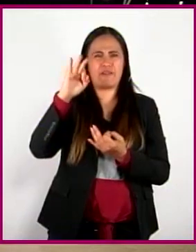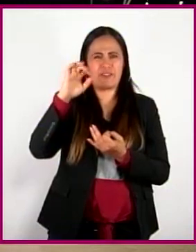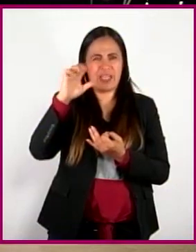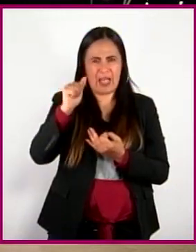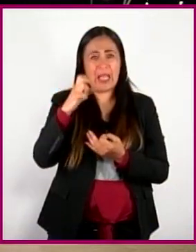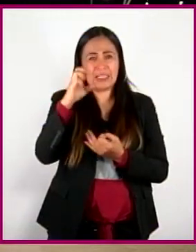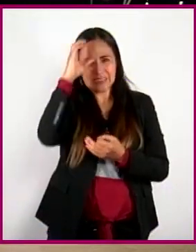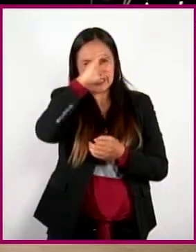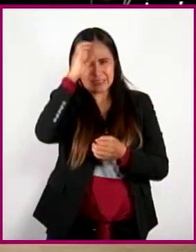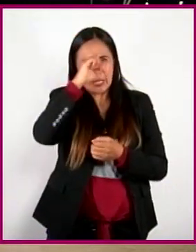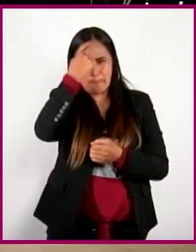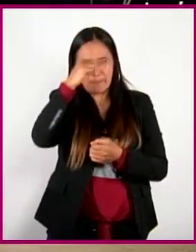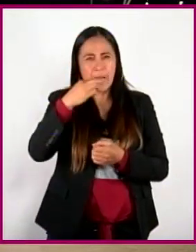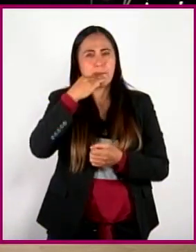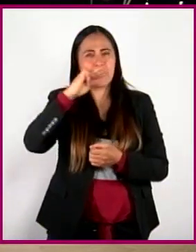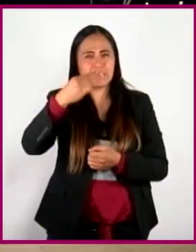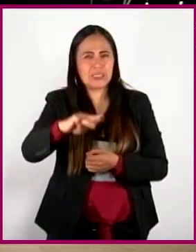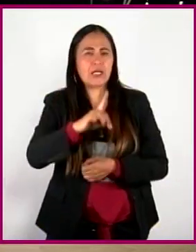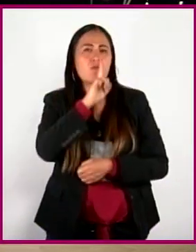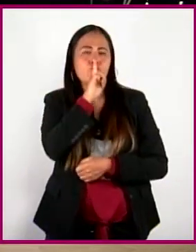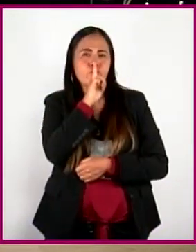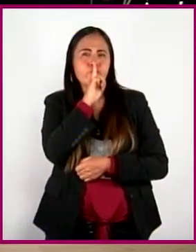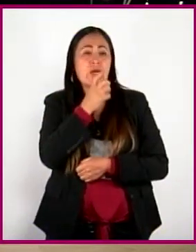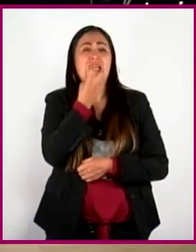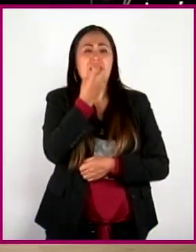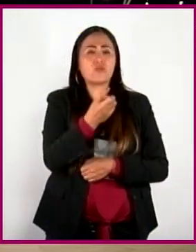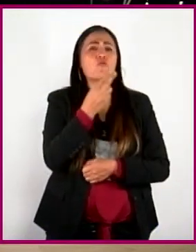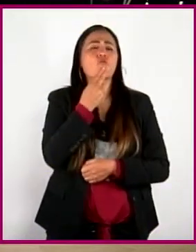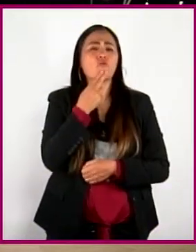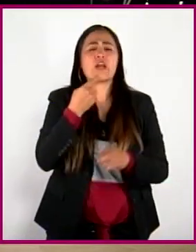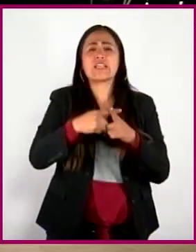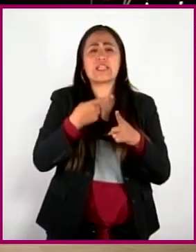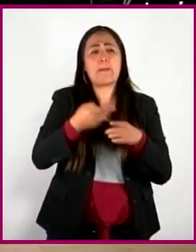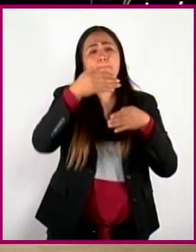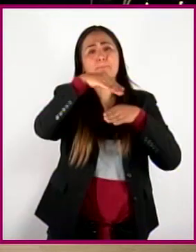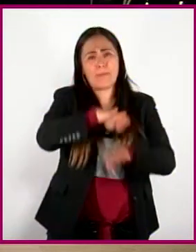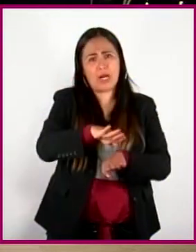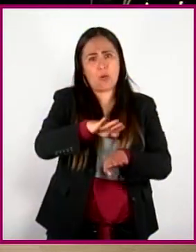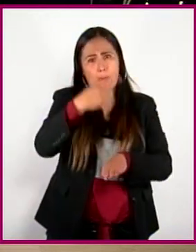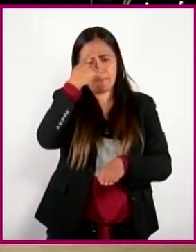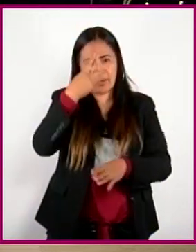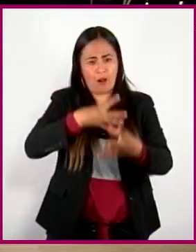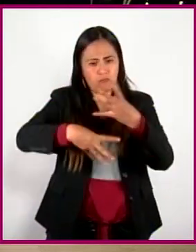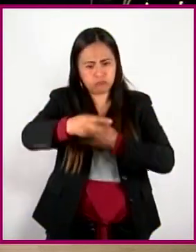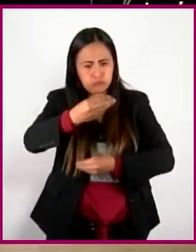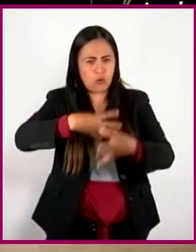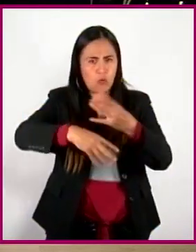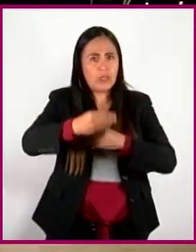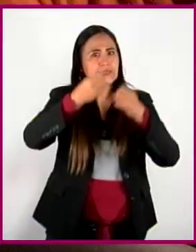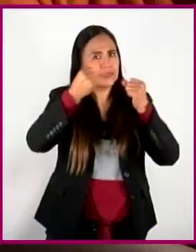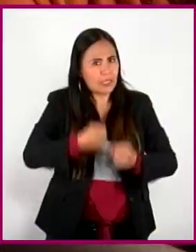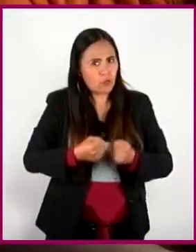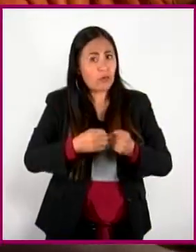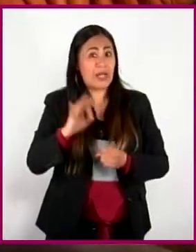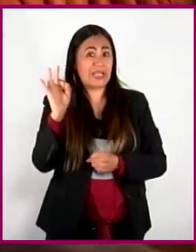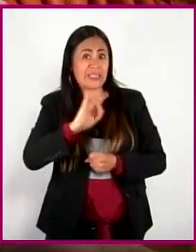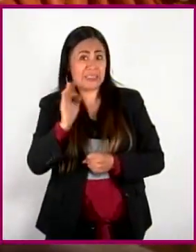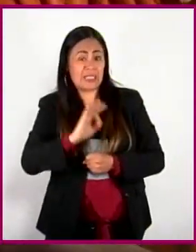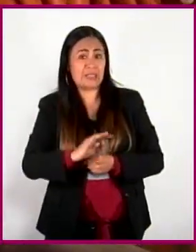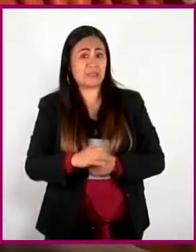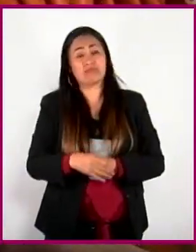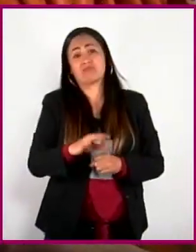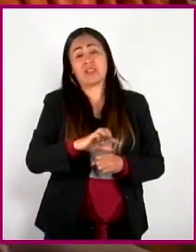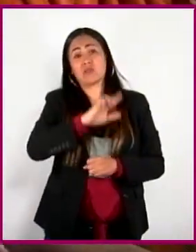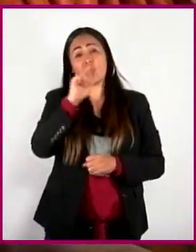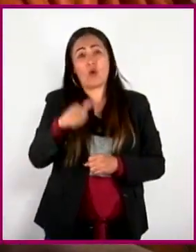son fuertemente utilizados en los bancos para mantener nuestras transacciones seguras. ¿Cómo podemos estar seguros de que nadie va a entrar a nuestra